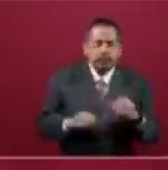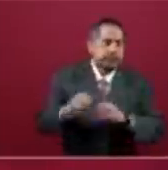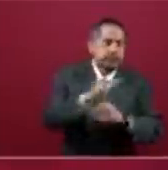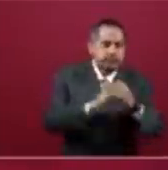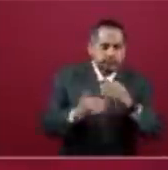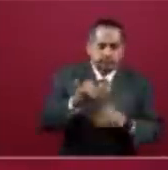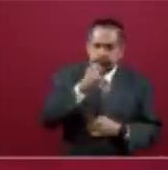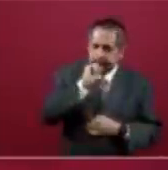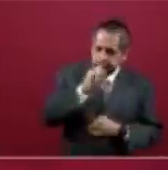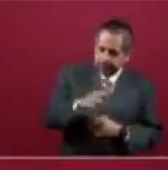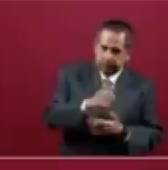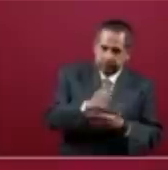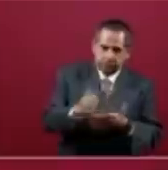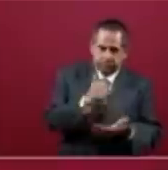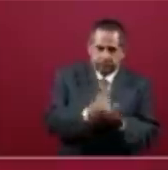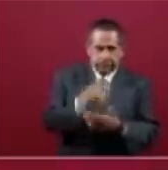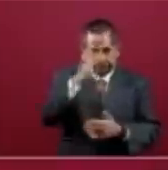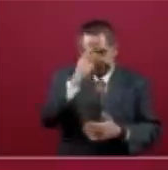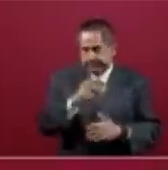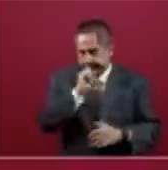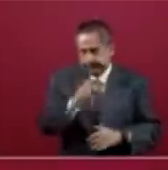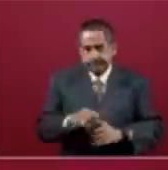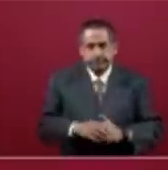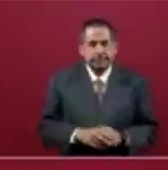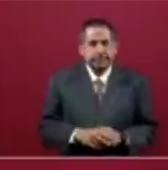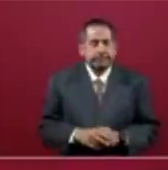México, porque había